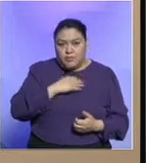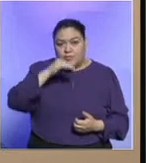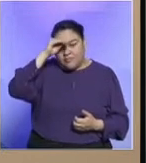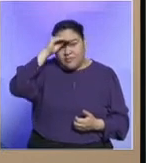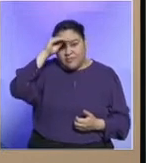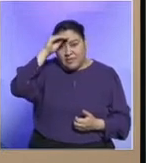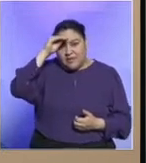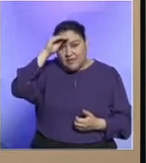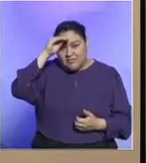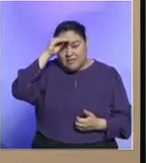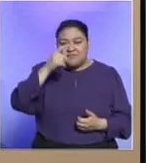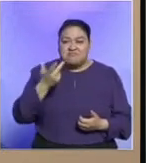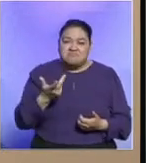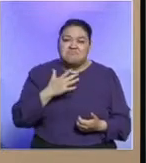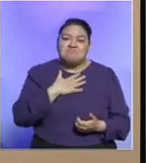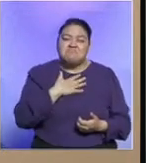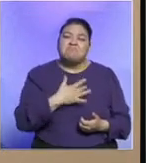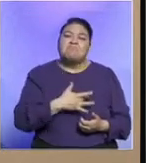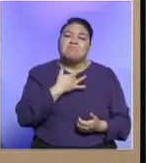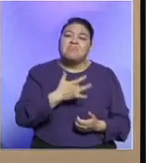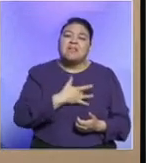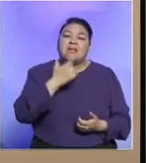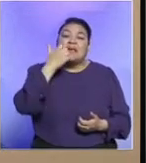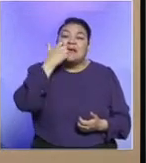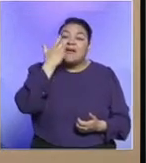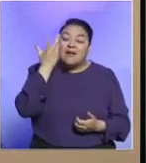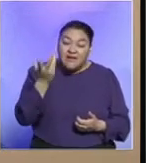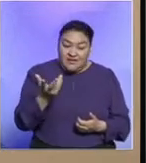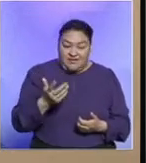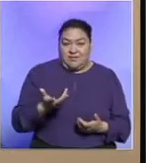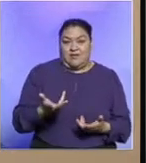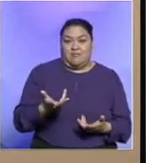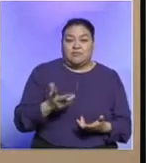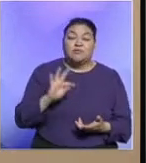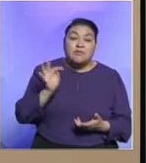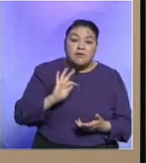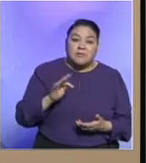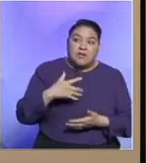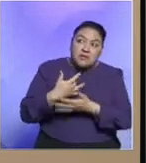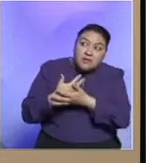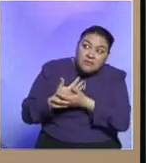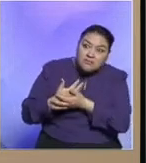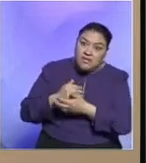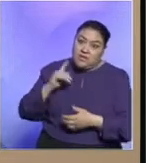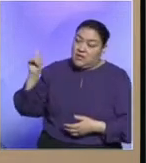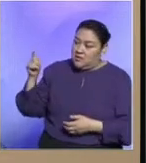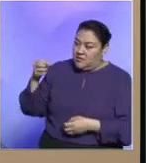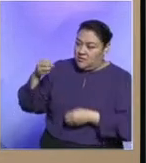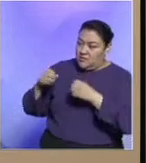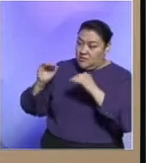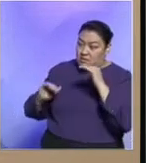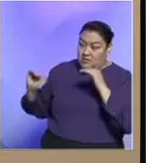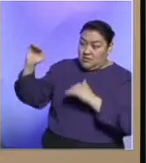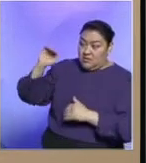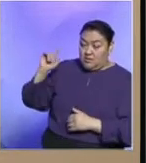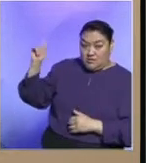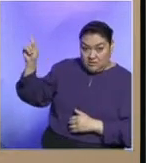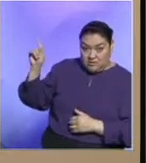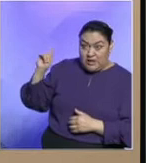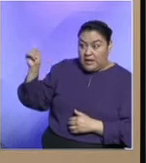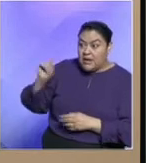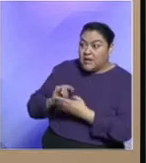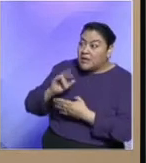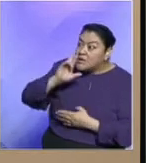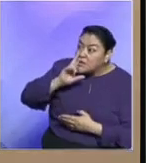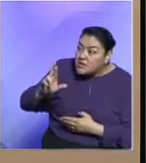el pretender esperar a que se resuelva en otra instancia